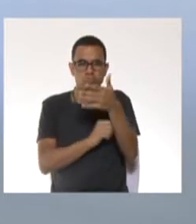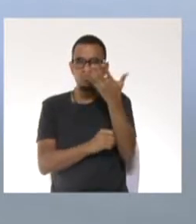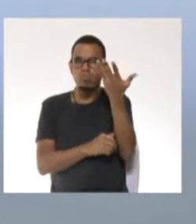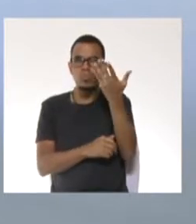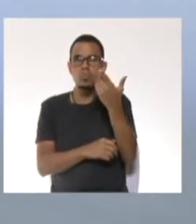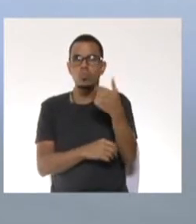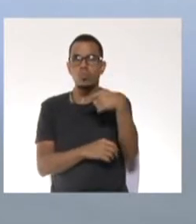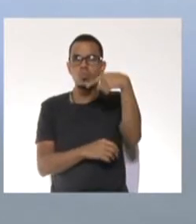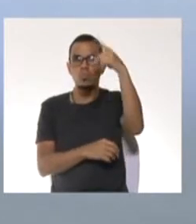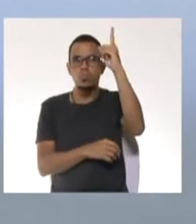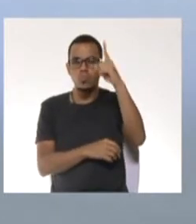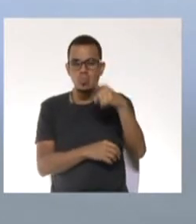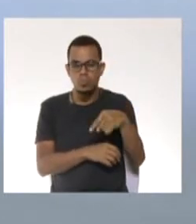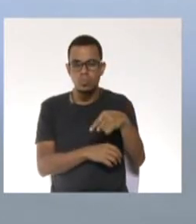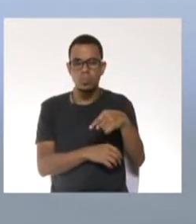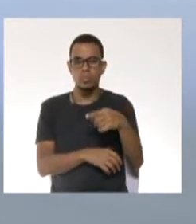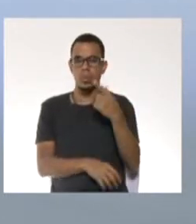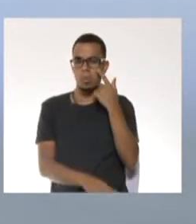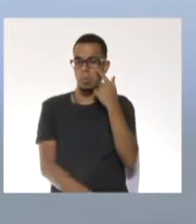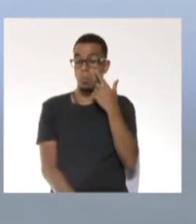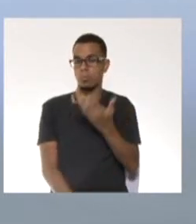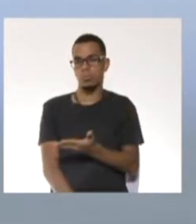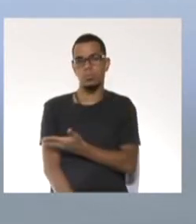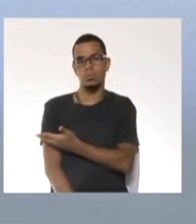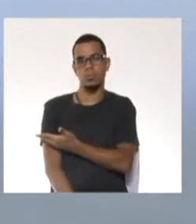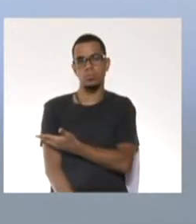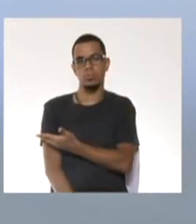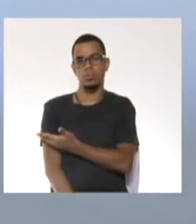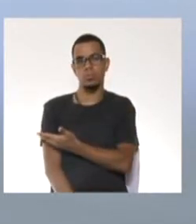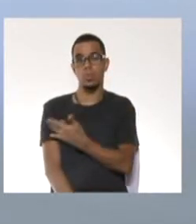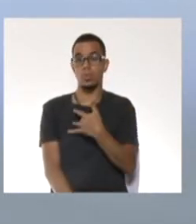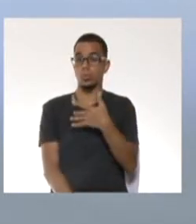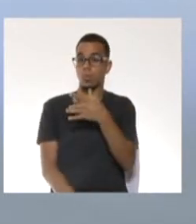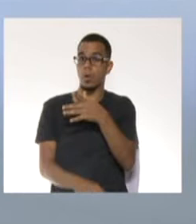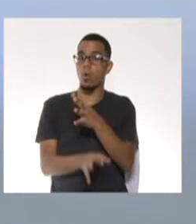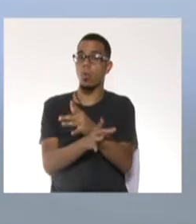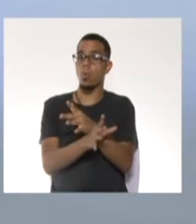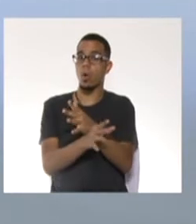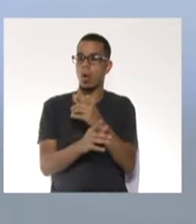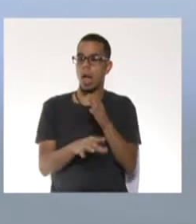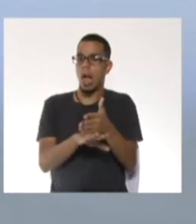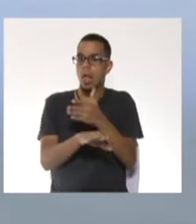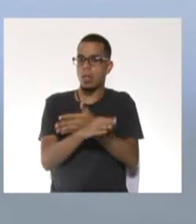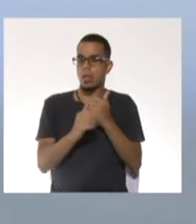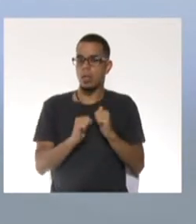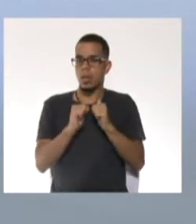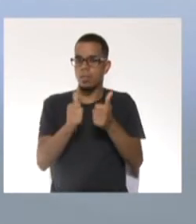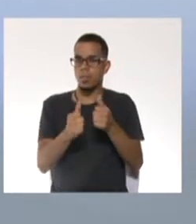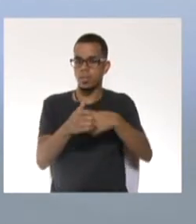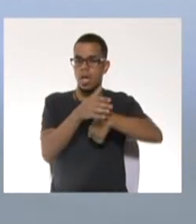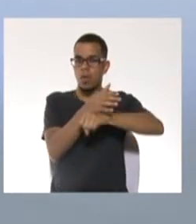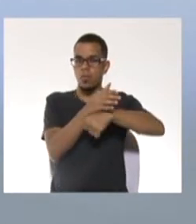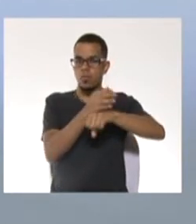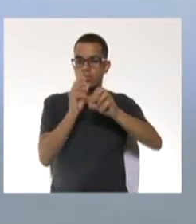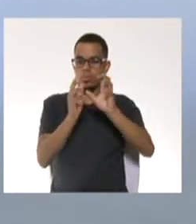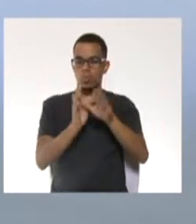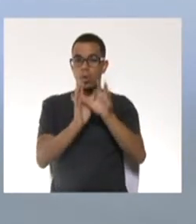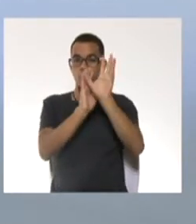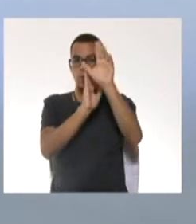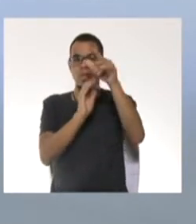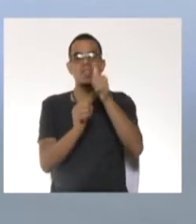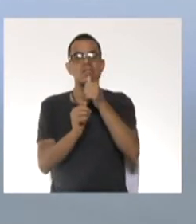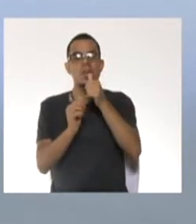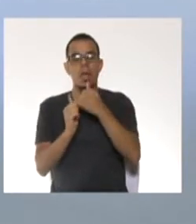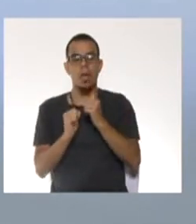moneda, ¿verdad? Y como solemos jugar antes de comenzar un partido de fútbol, de básquet, con nuestro compañero en la